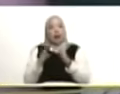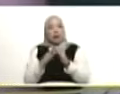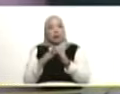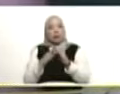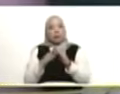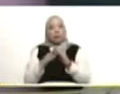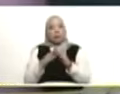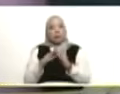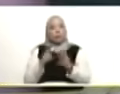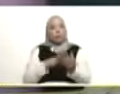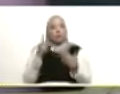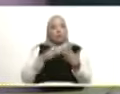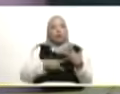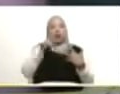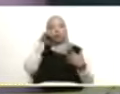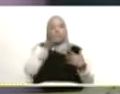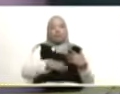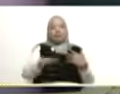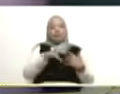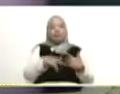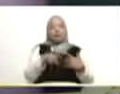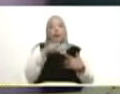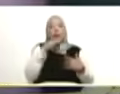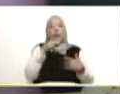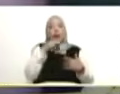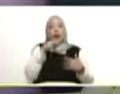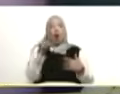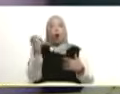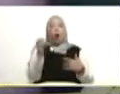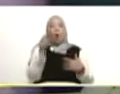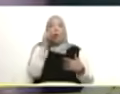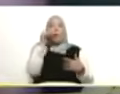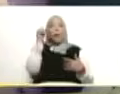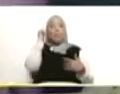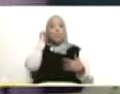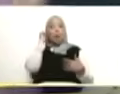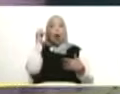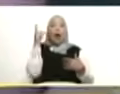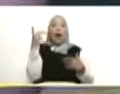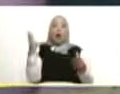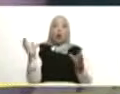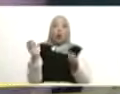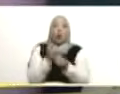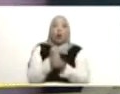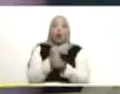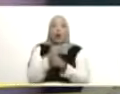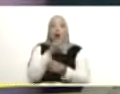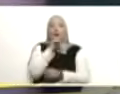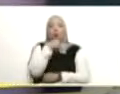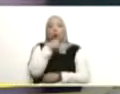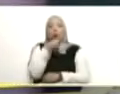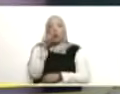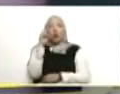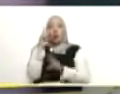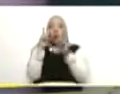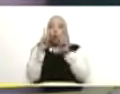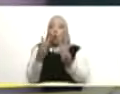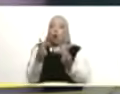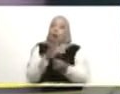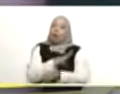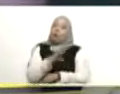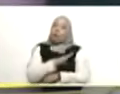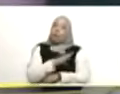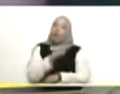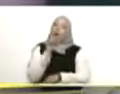por eso que el programa Somos Nietos y Nietas nace para que todos los jóvenes encontremos en todos los abuelos la mirada de nuestros propios